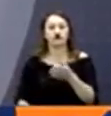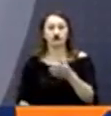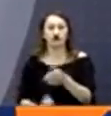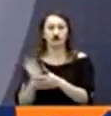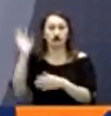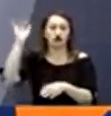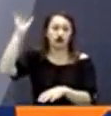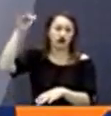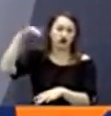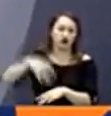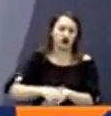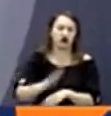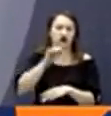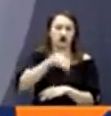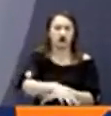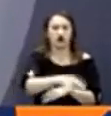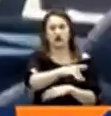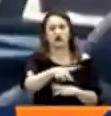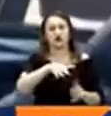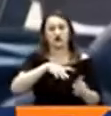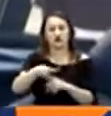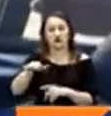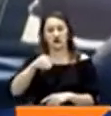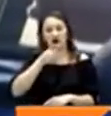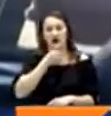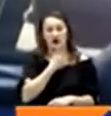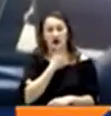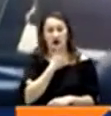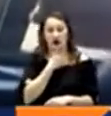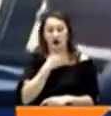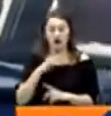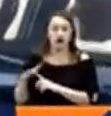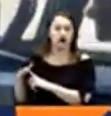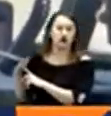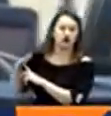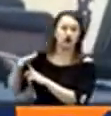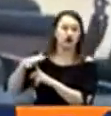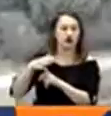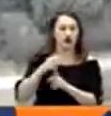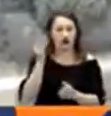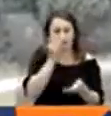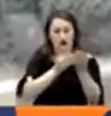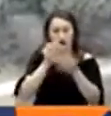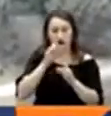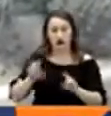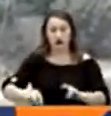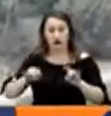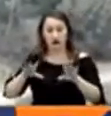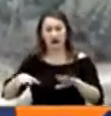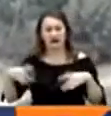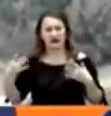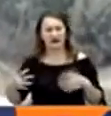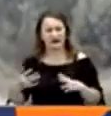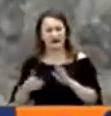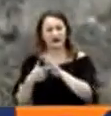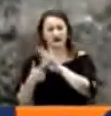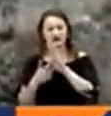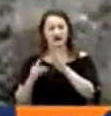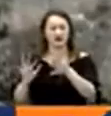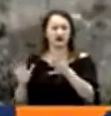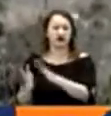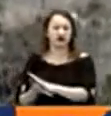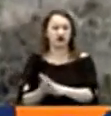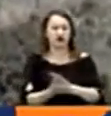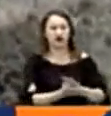y el posterior tsunami que contaminó sus fuentes de agua. Sobrevuelos de evaluación de daños de Australia muestran la devastación en el archipiélago de